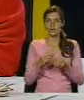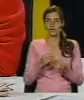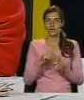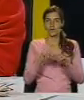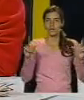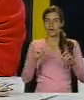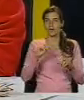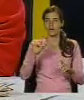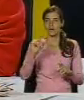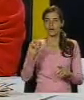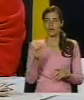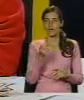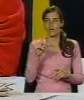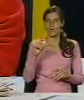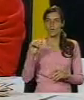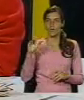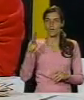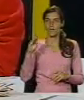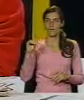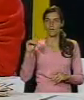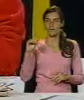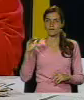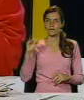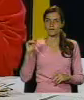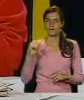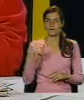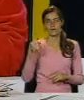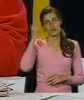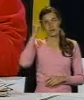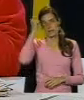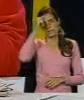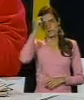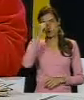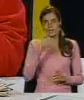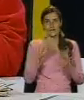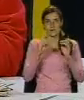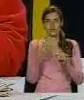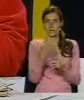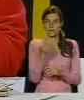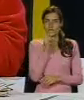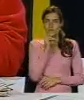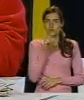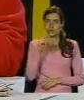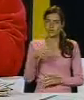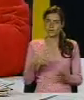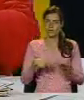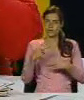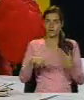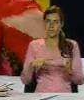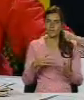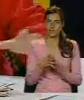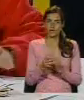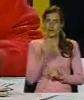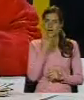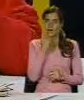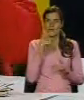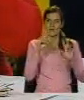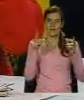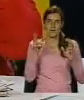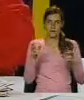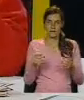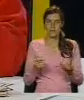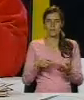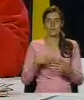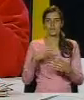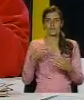el día domingo, en especial el domingo se dedicó, no solo las noticias, sino los programas a exaltar este tipo de cosas. La